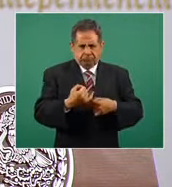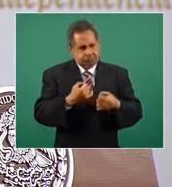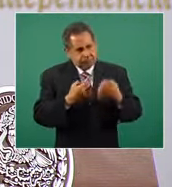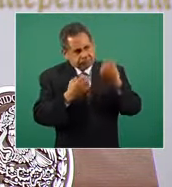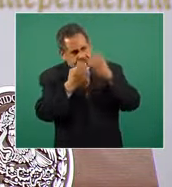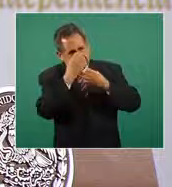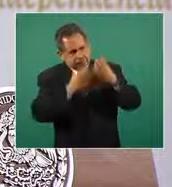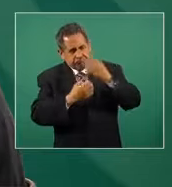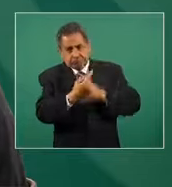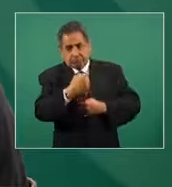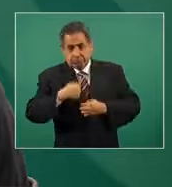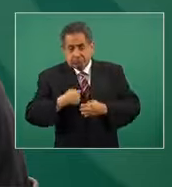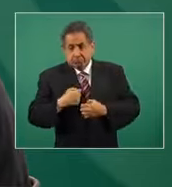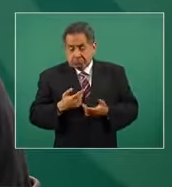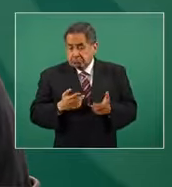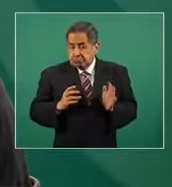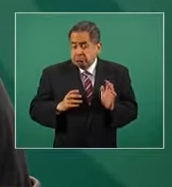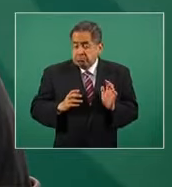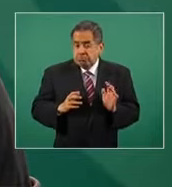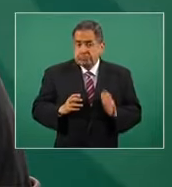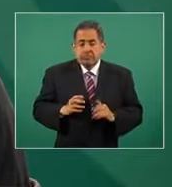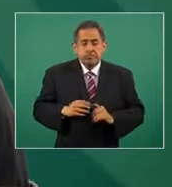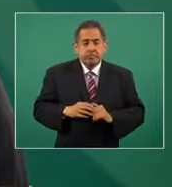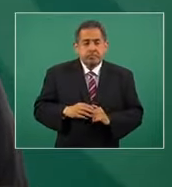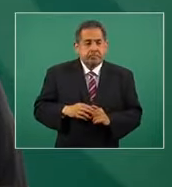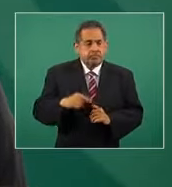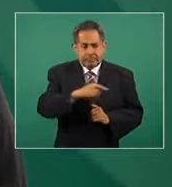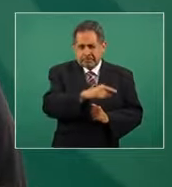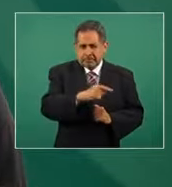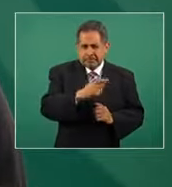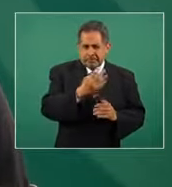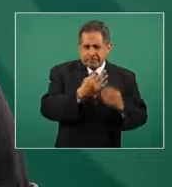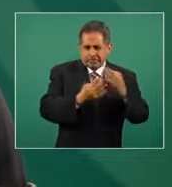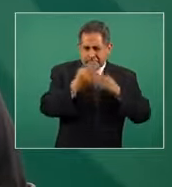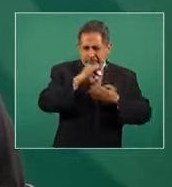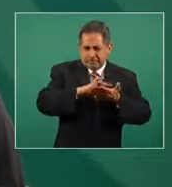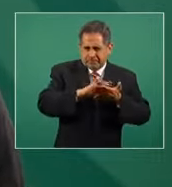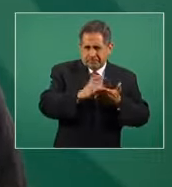nos aplicaron el tratamiento